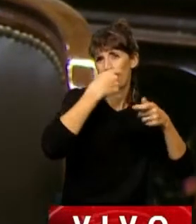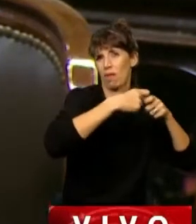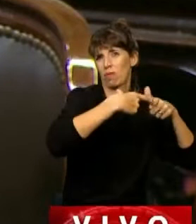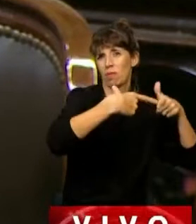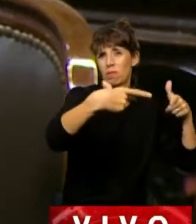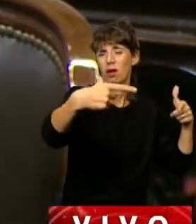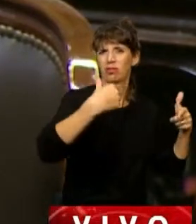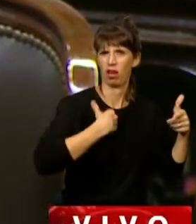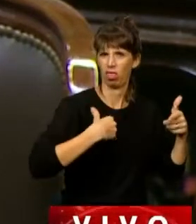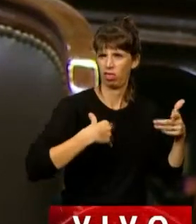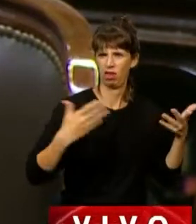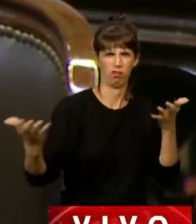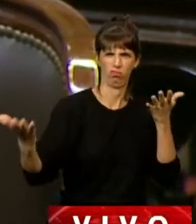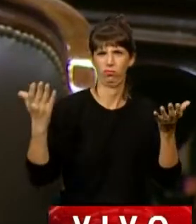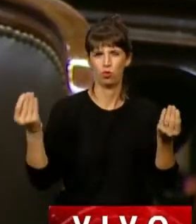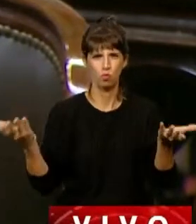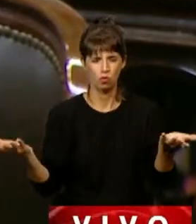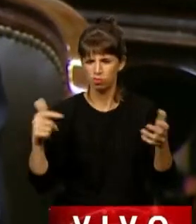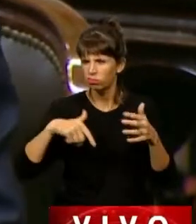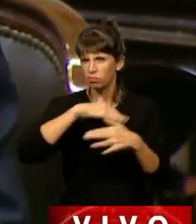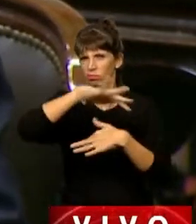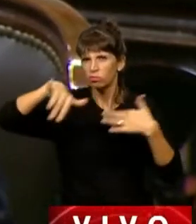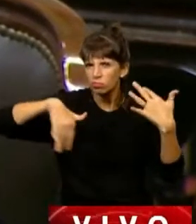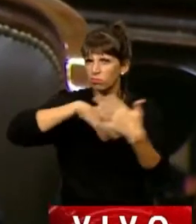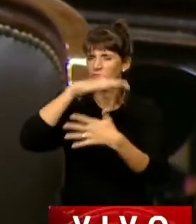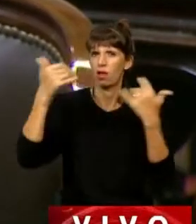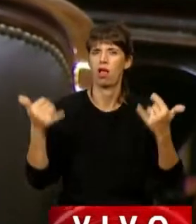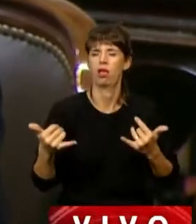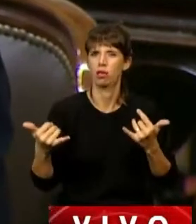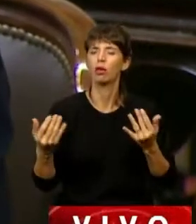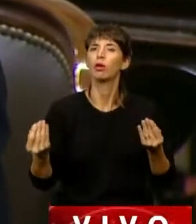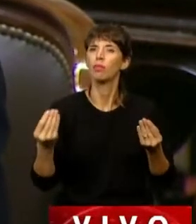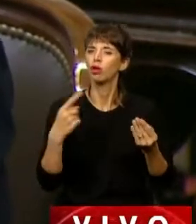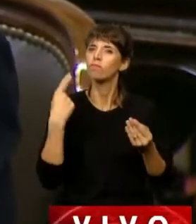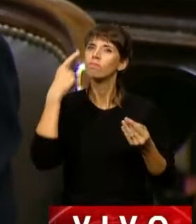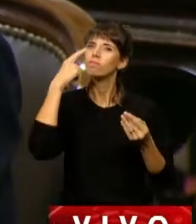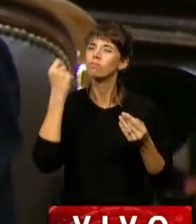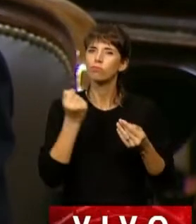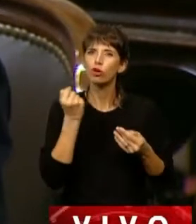Entonces, se mezclan muchas cosas, pero para nosotros es importante